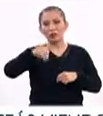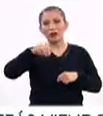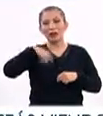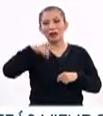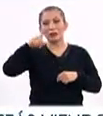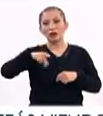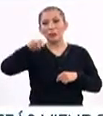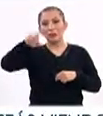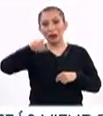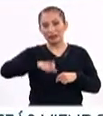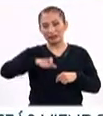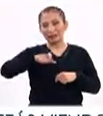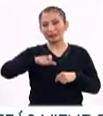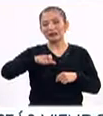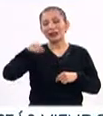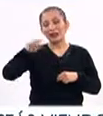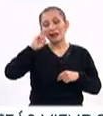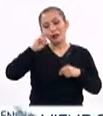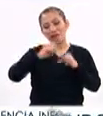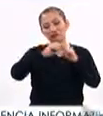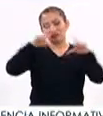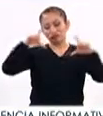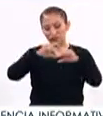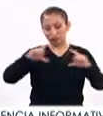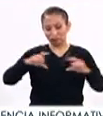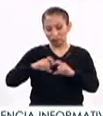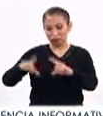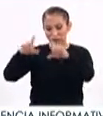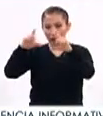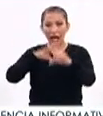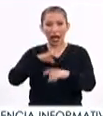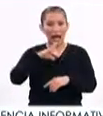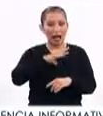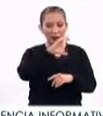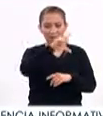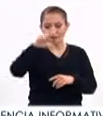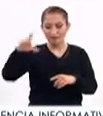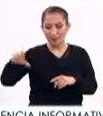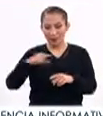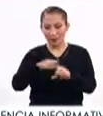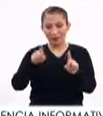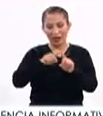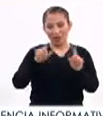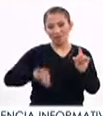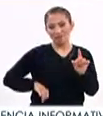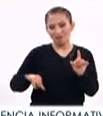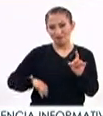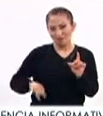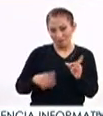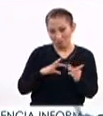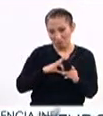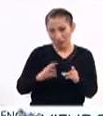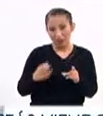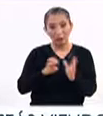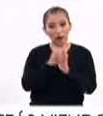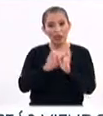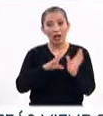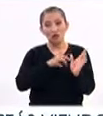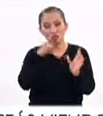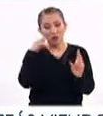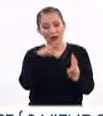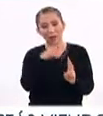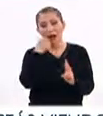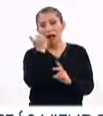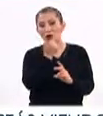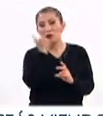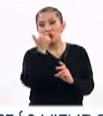www.fjmex.org, ahí pueden ver todas estas plataformas. Estas plataformas que están, bueno, pues tienen diversas características, así que, por ejemplo, hay una que veo